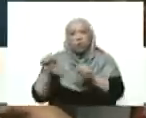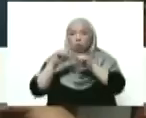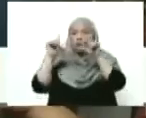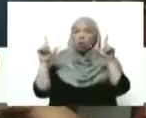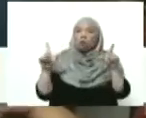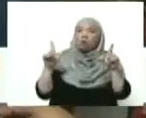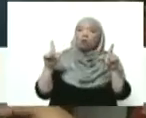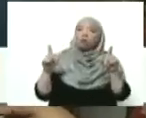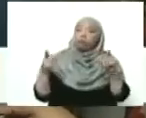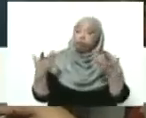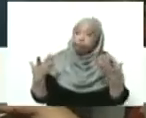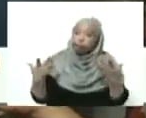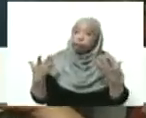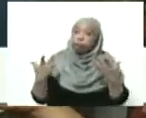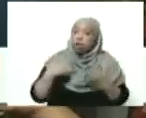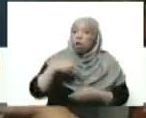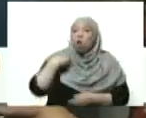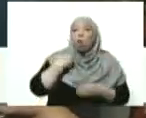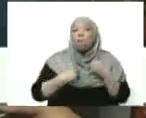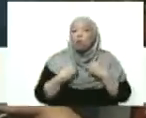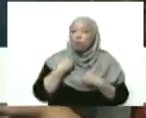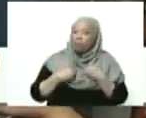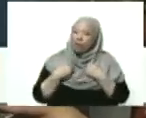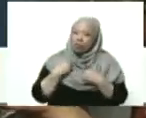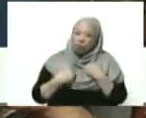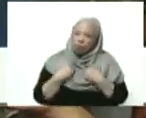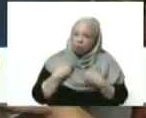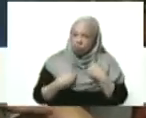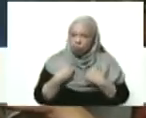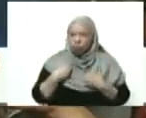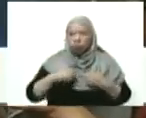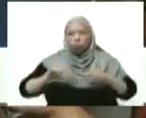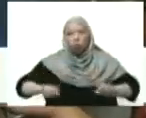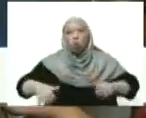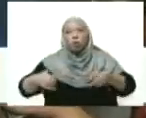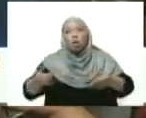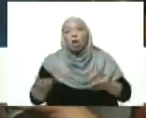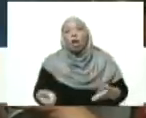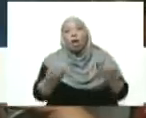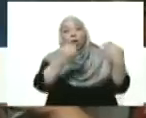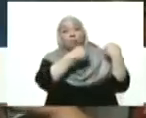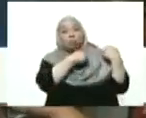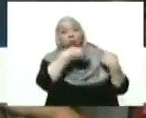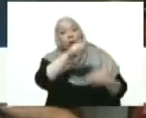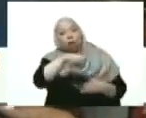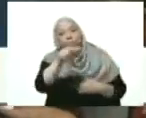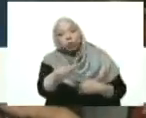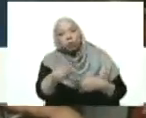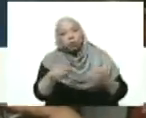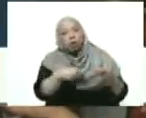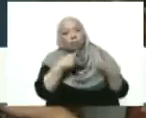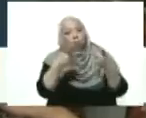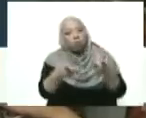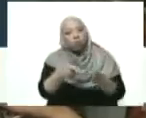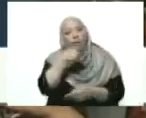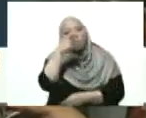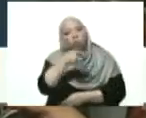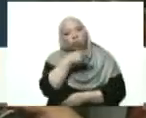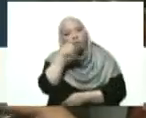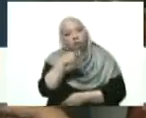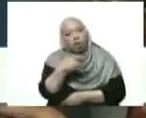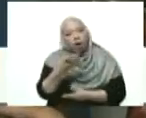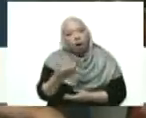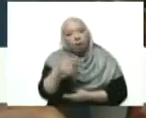llama poderosamente la atención que pudieran escurrir las responsabilidades de la voluntad política para